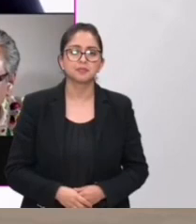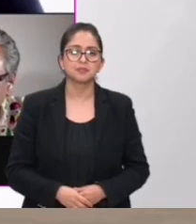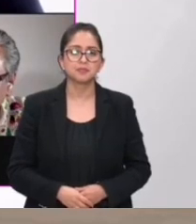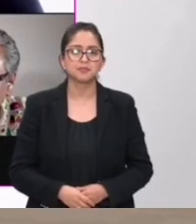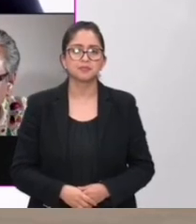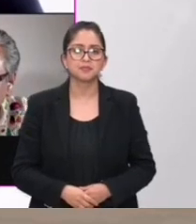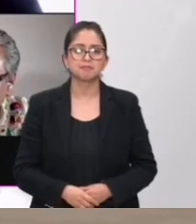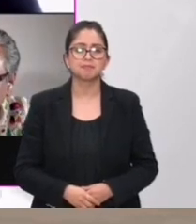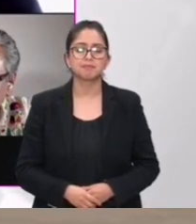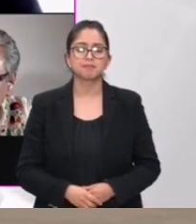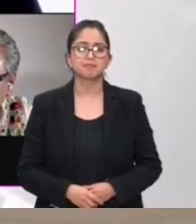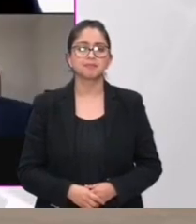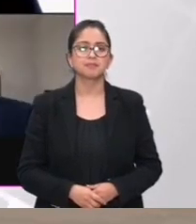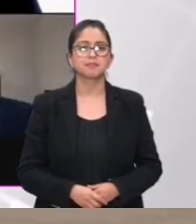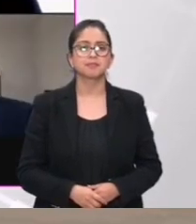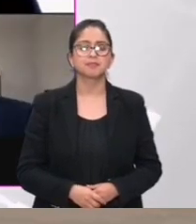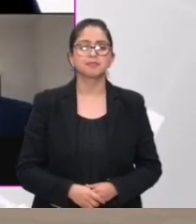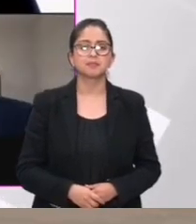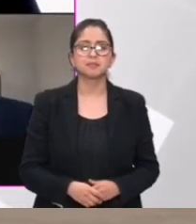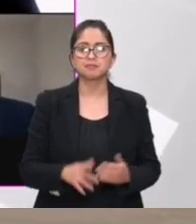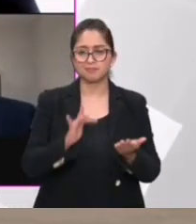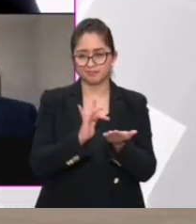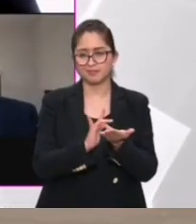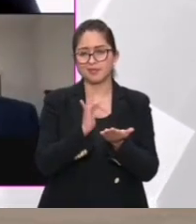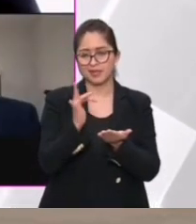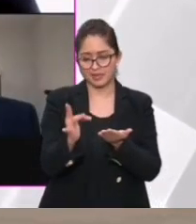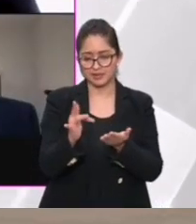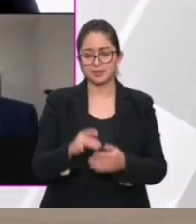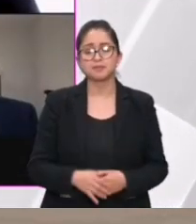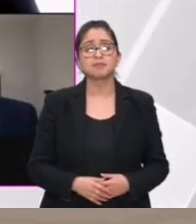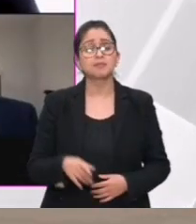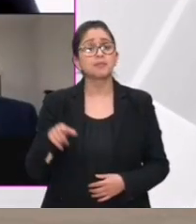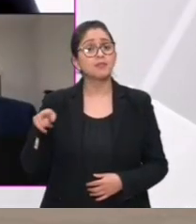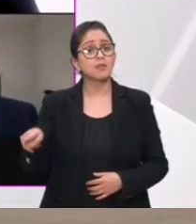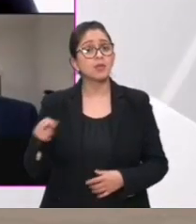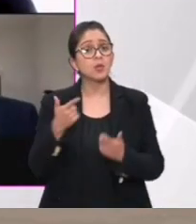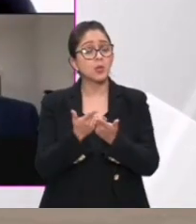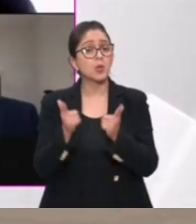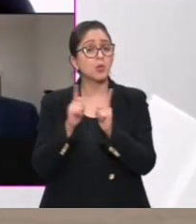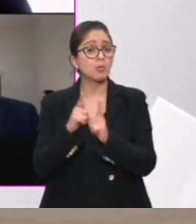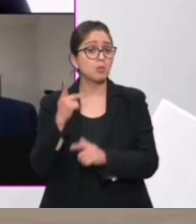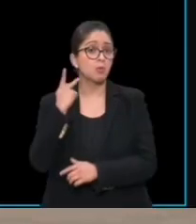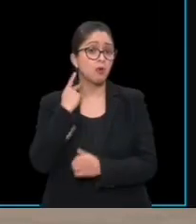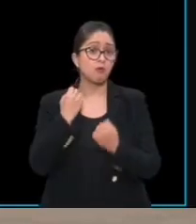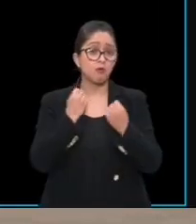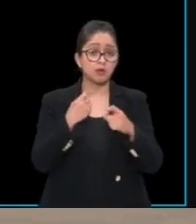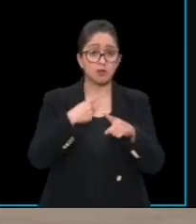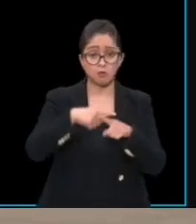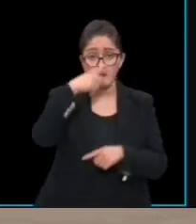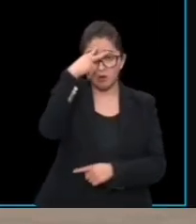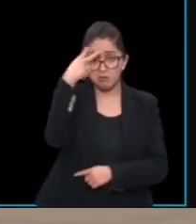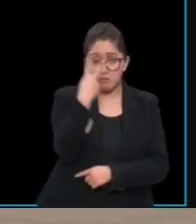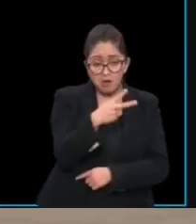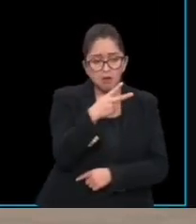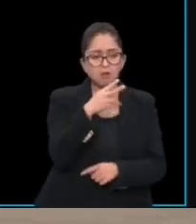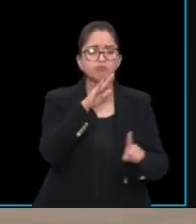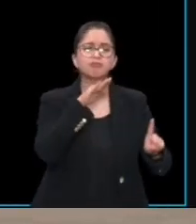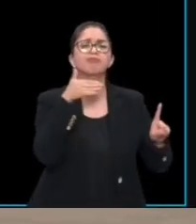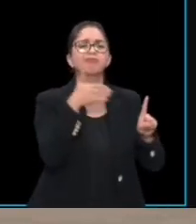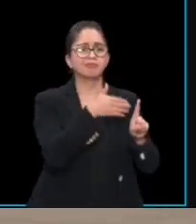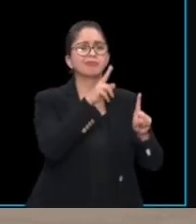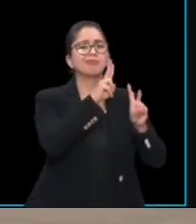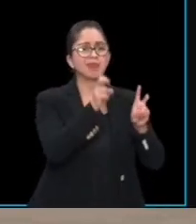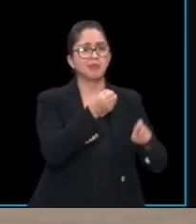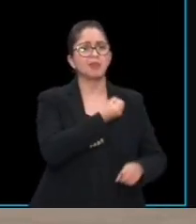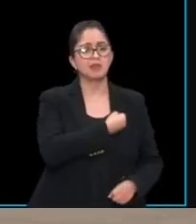Pues, en primer lugar, recalcar que Fuerza por México le apuesta al fortalecimiento de la salud pública. No hay otra